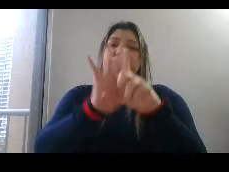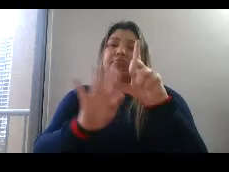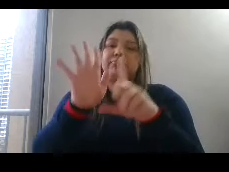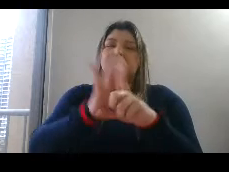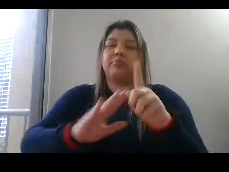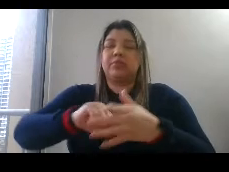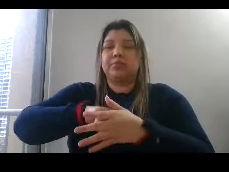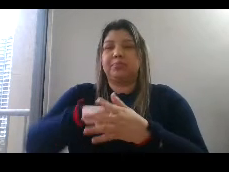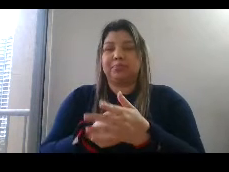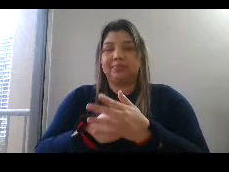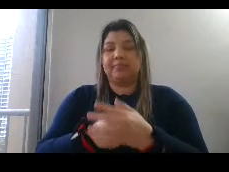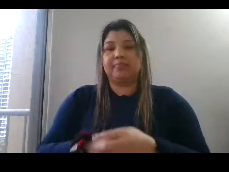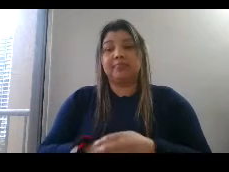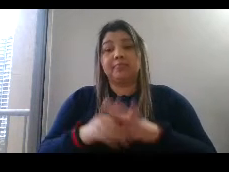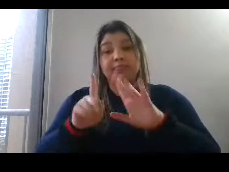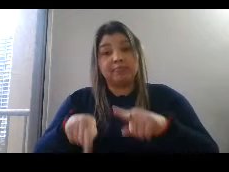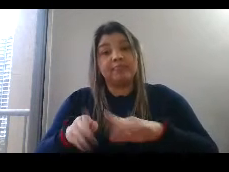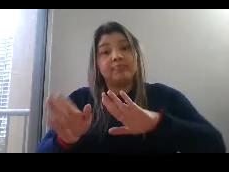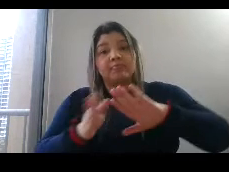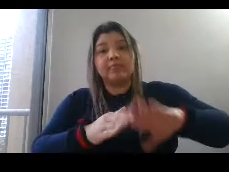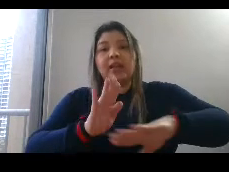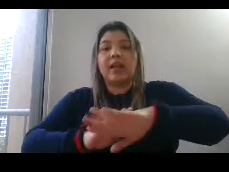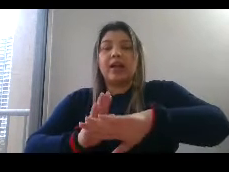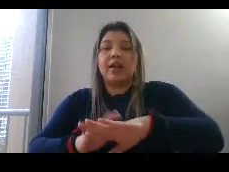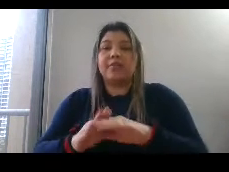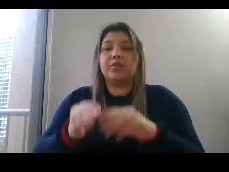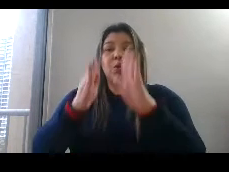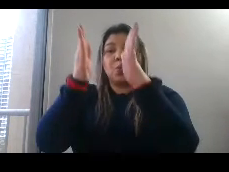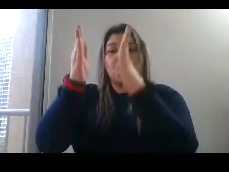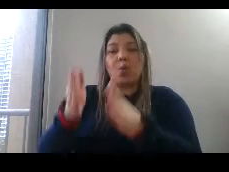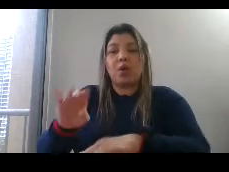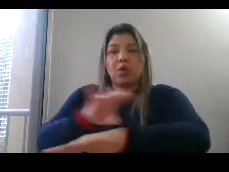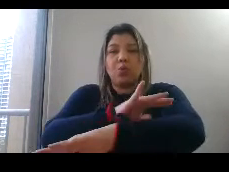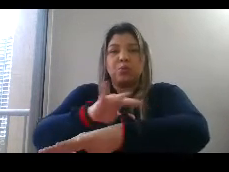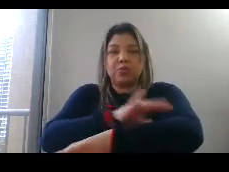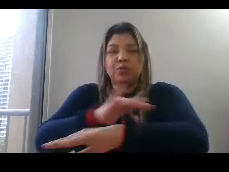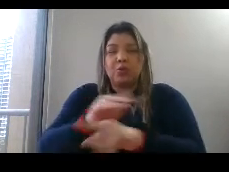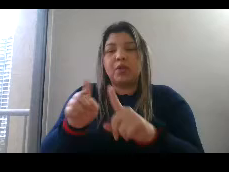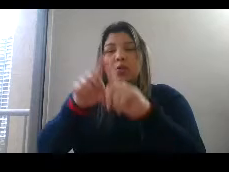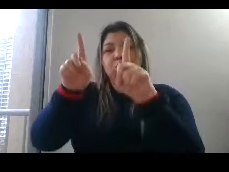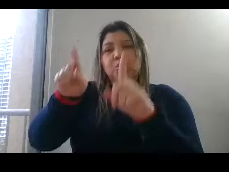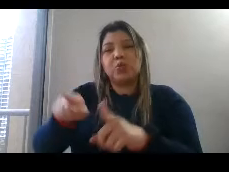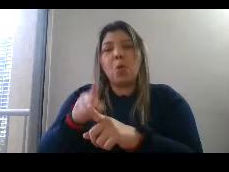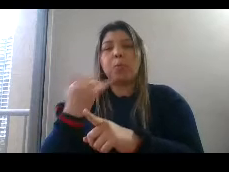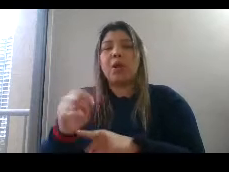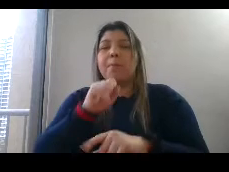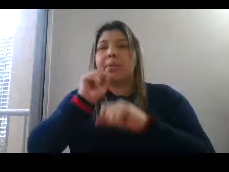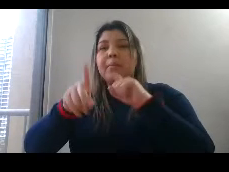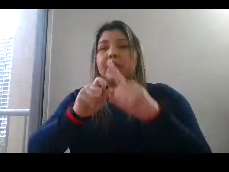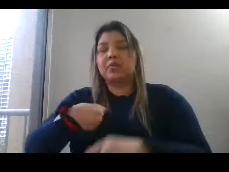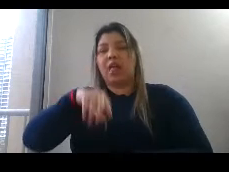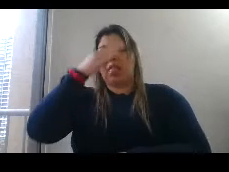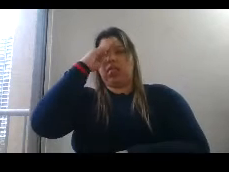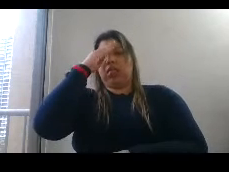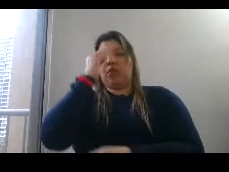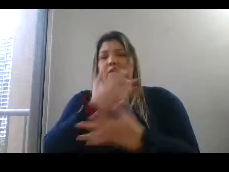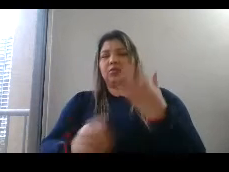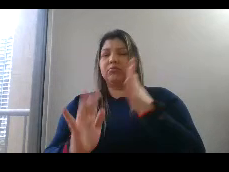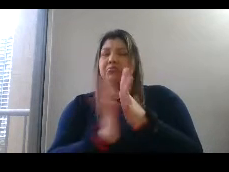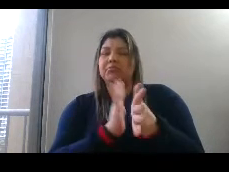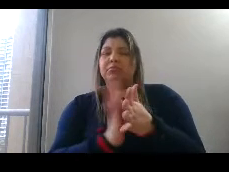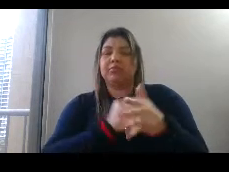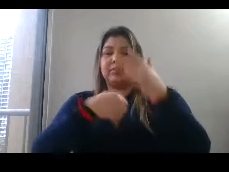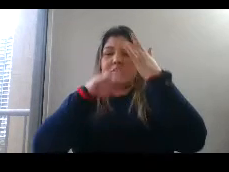pantallas de preguntas y respuestas donde podrán plasmar todas las dudas, preguntas e inquietudes que surjan en este tema y así